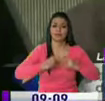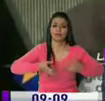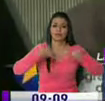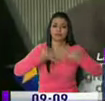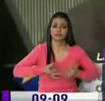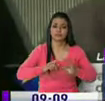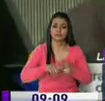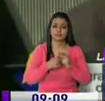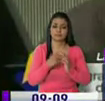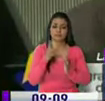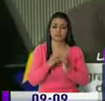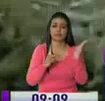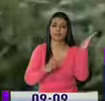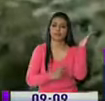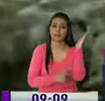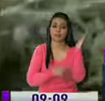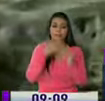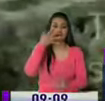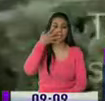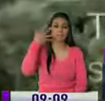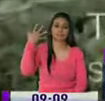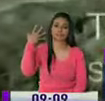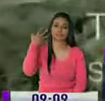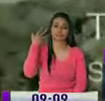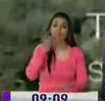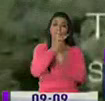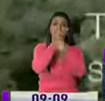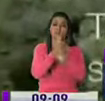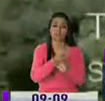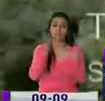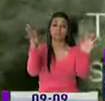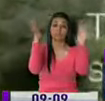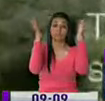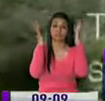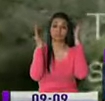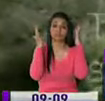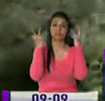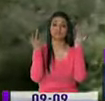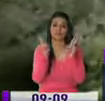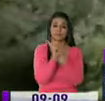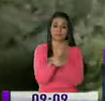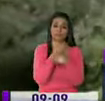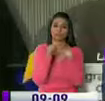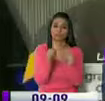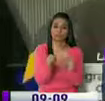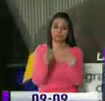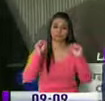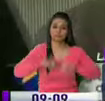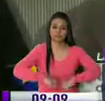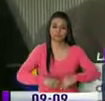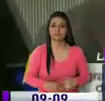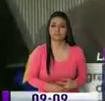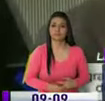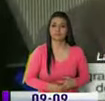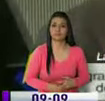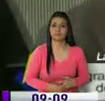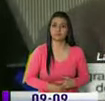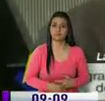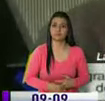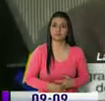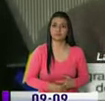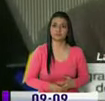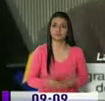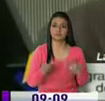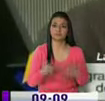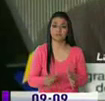del programa integral amazónico de conservación de bosques y producción sostenible. Estamos haciendo todo